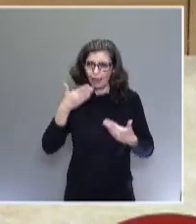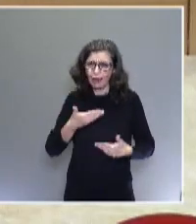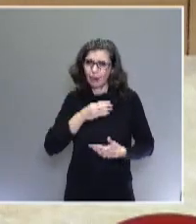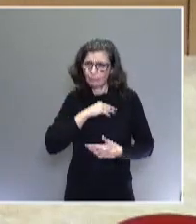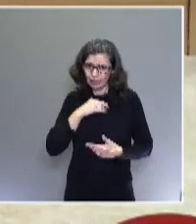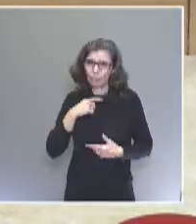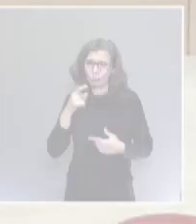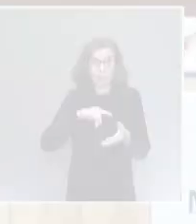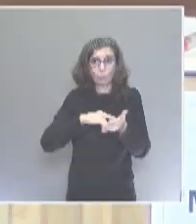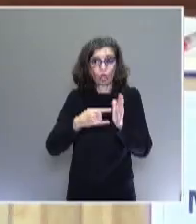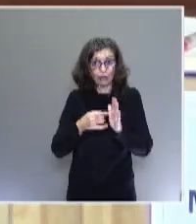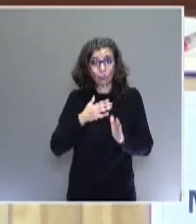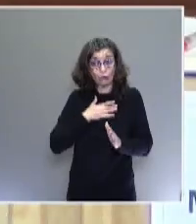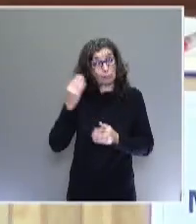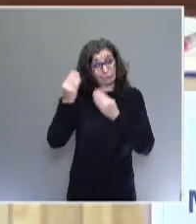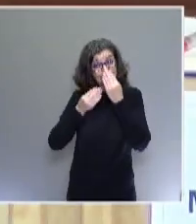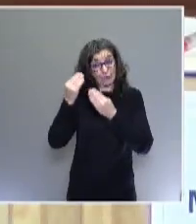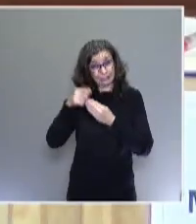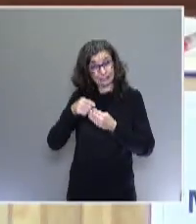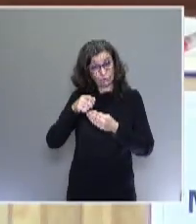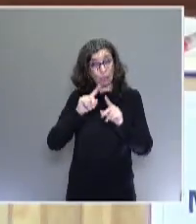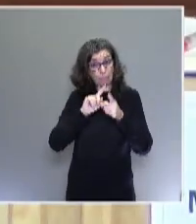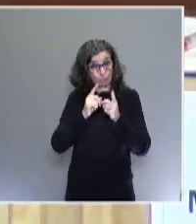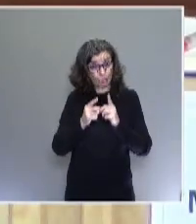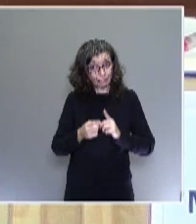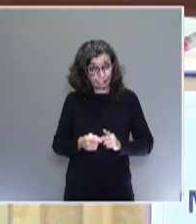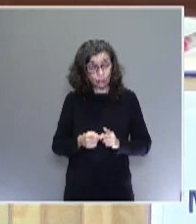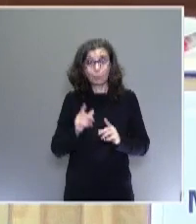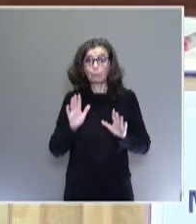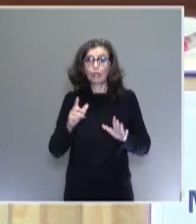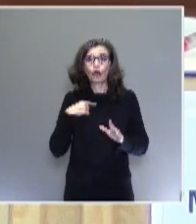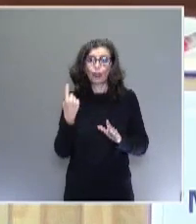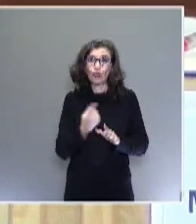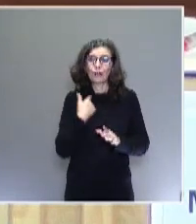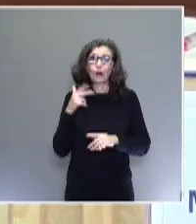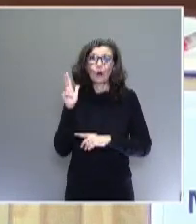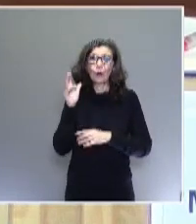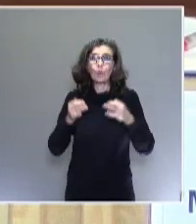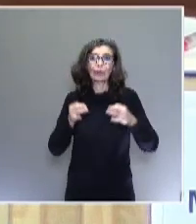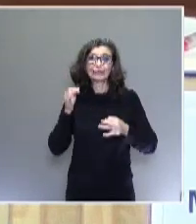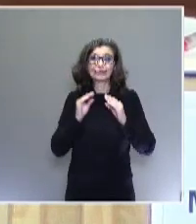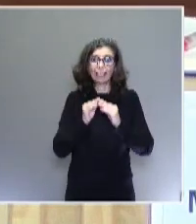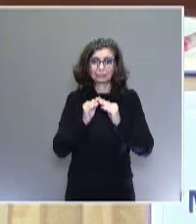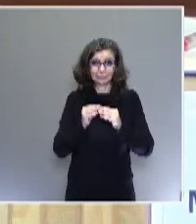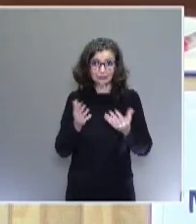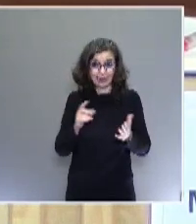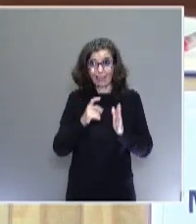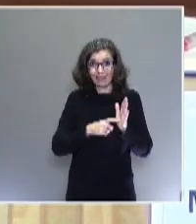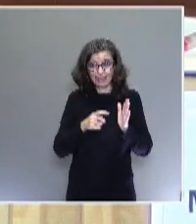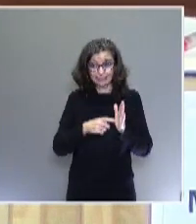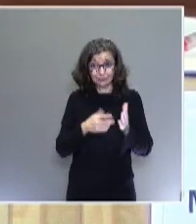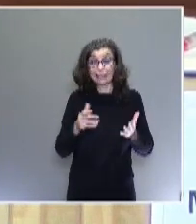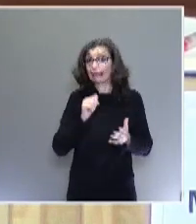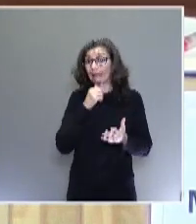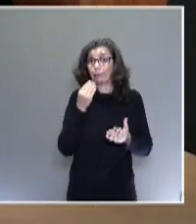luego se requiere un compromiso teníamos pensado en hacer estas modificaciones pero claro no dejamos de ser juristas y quién mejor va a poder hacer estas